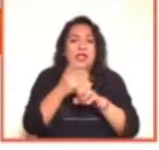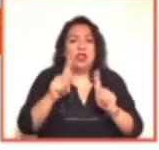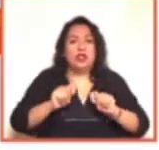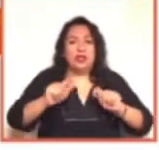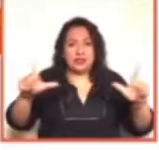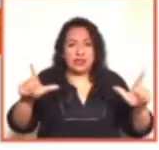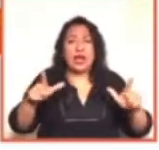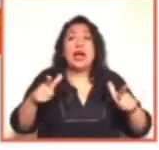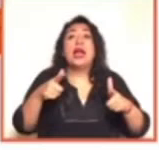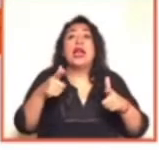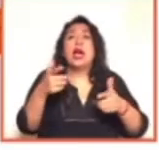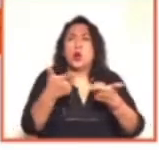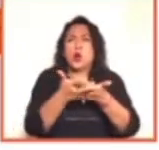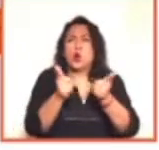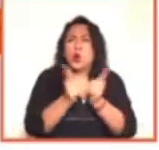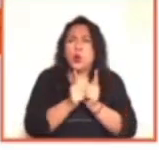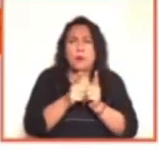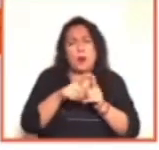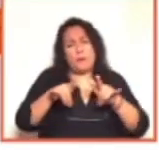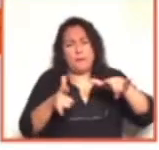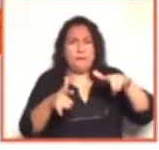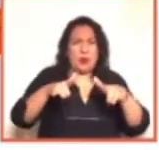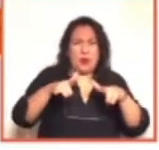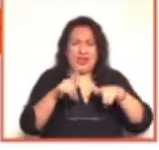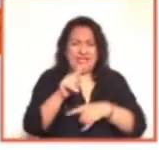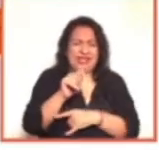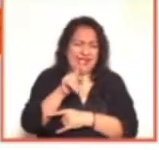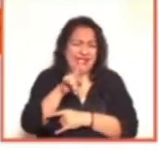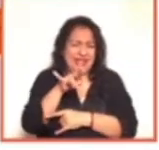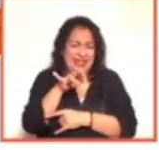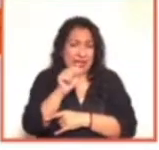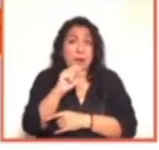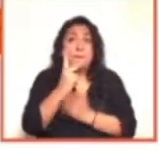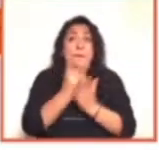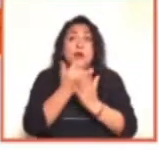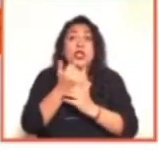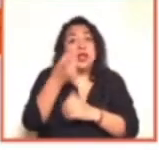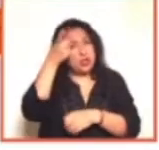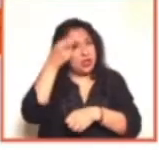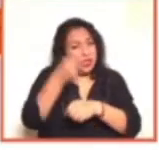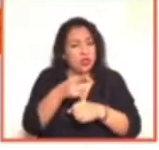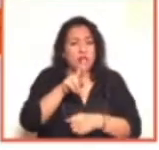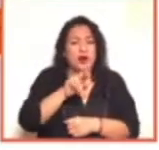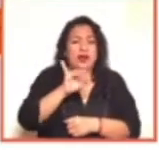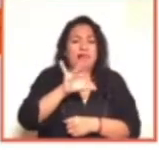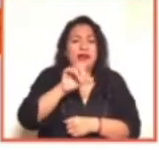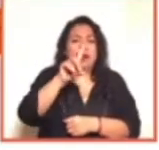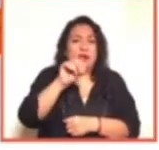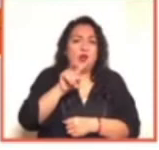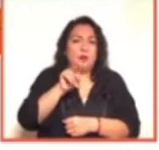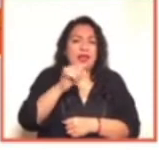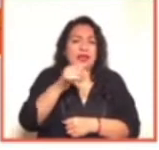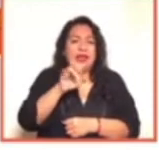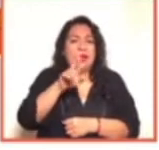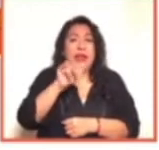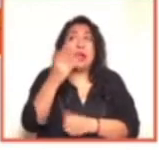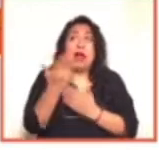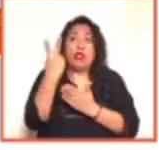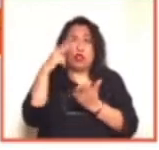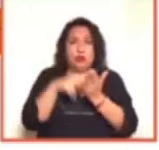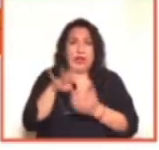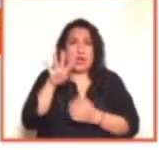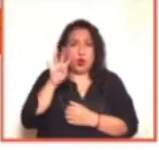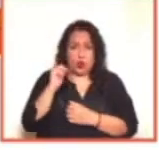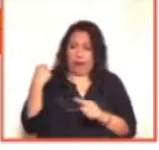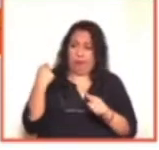compañía El Movilista Títeres. Es un proyecto que dirige Ricardo Vieira Juárez, que desde 2009 se ha dedicado a